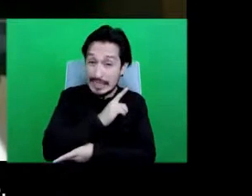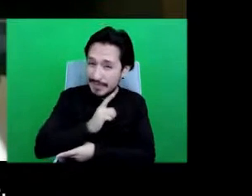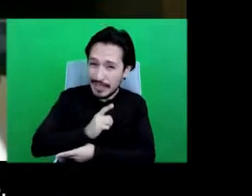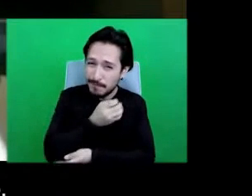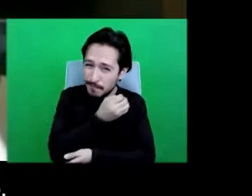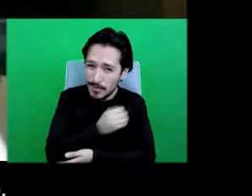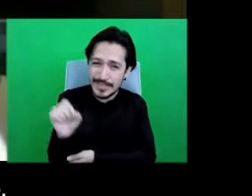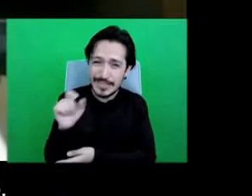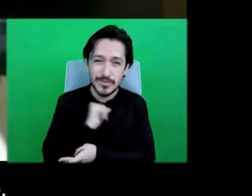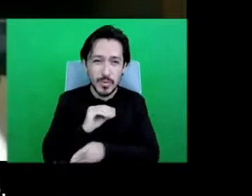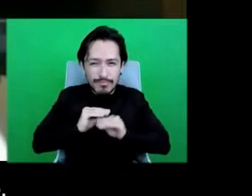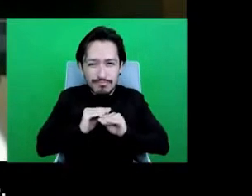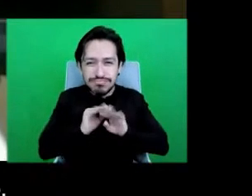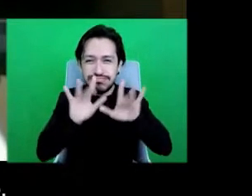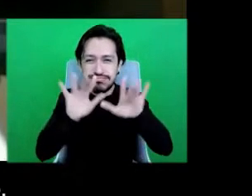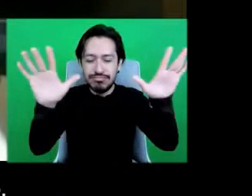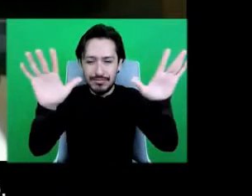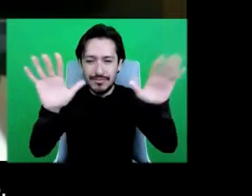una palabra